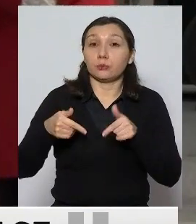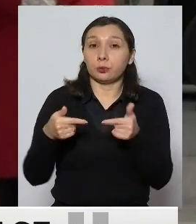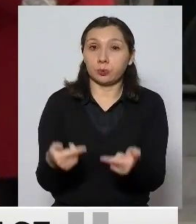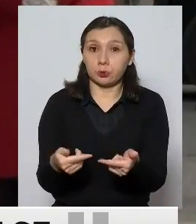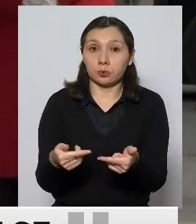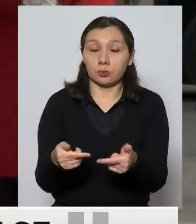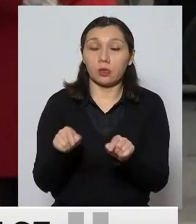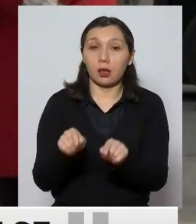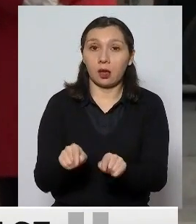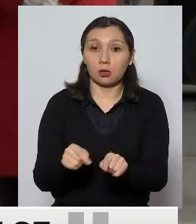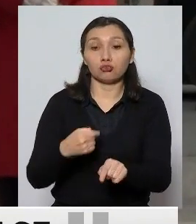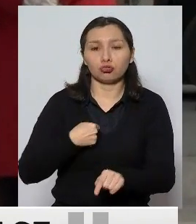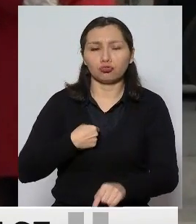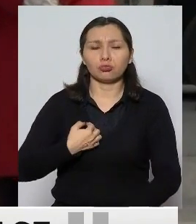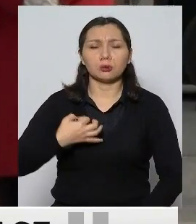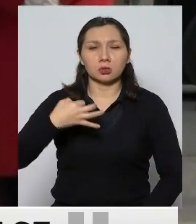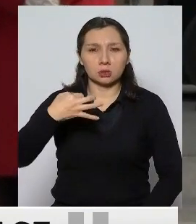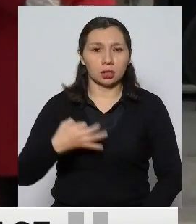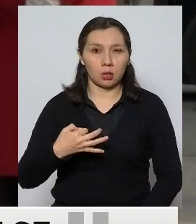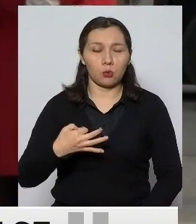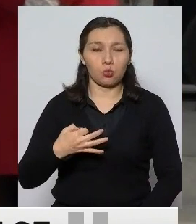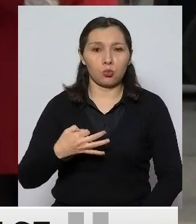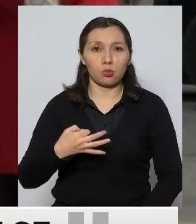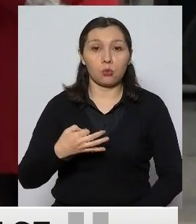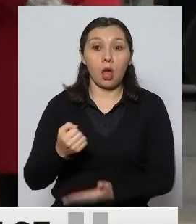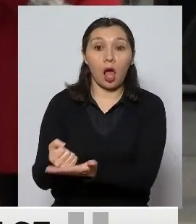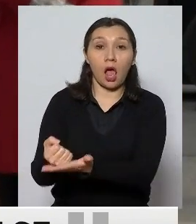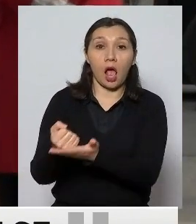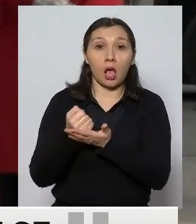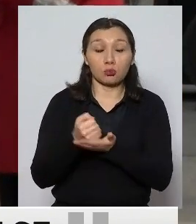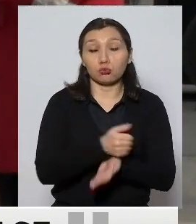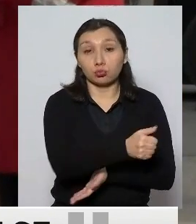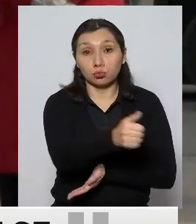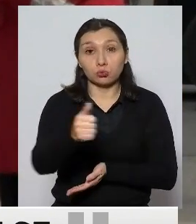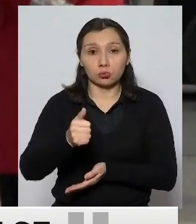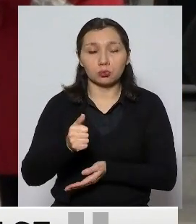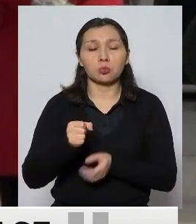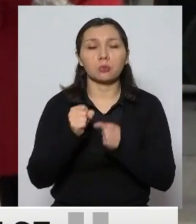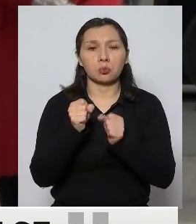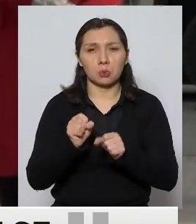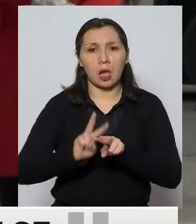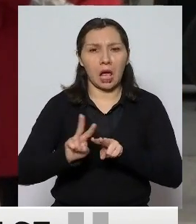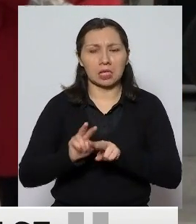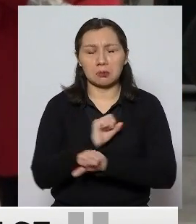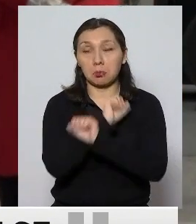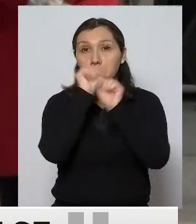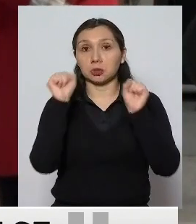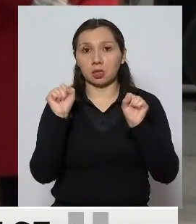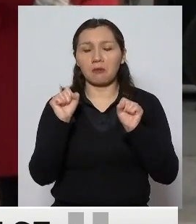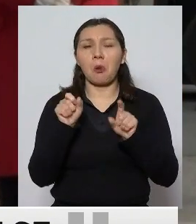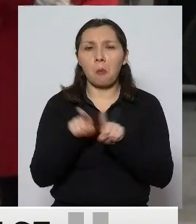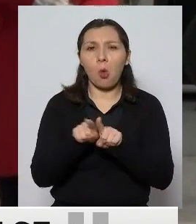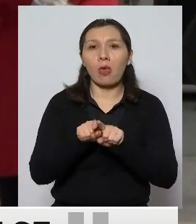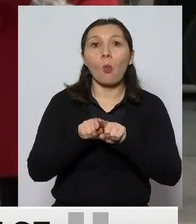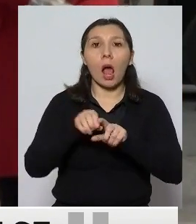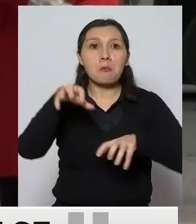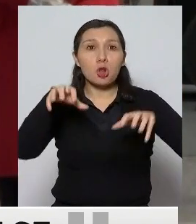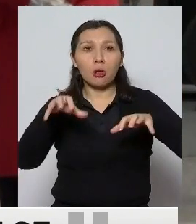Afortunadamente, yo estoy seguro que la colaboración de todos hace lo imposible, mueve